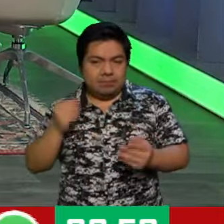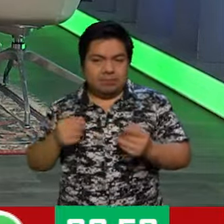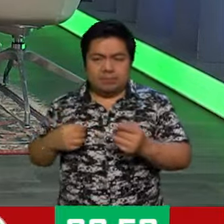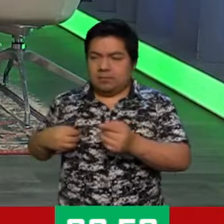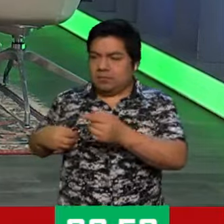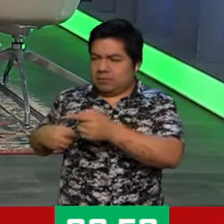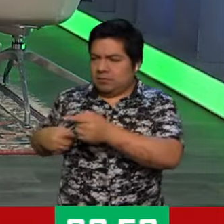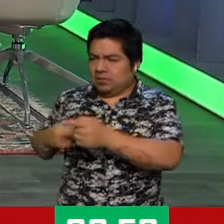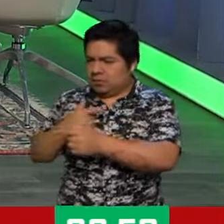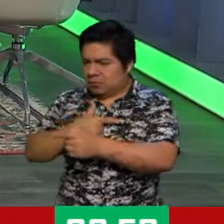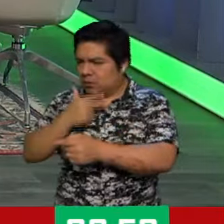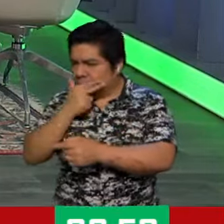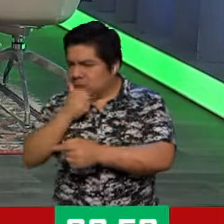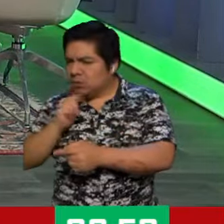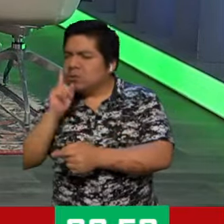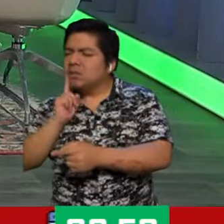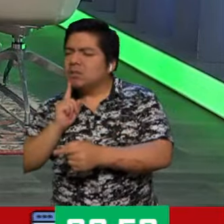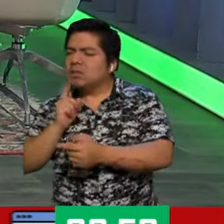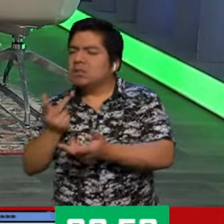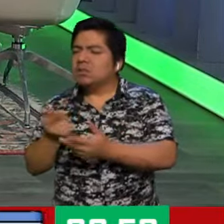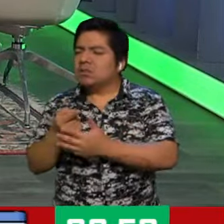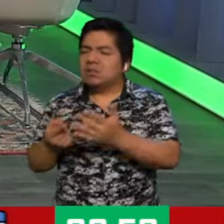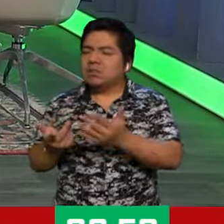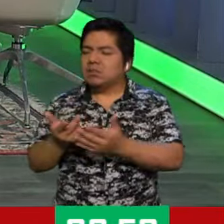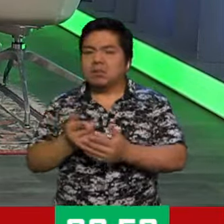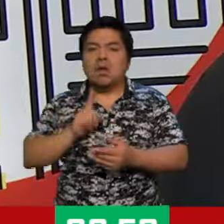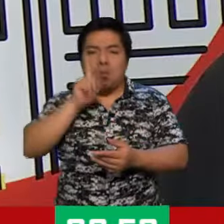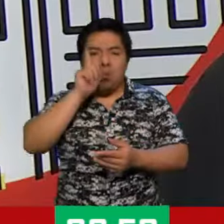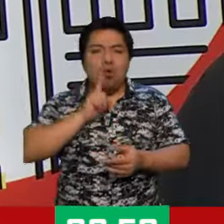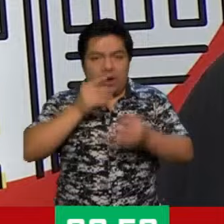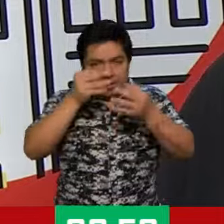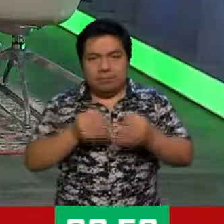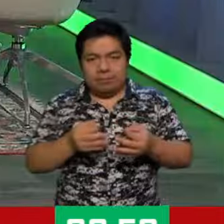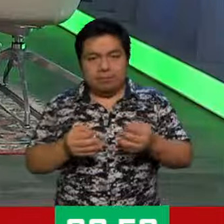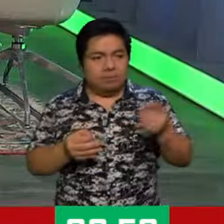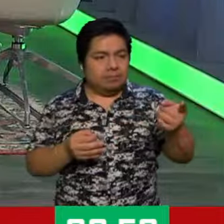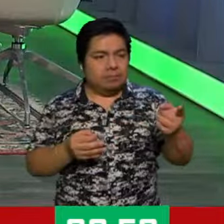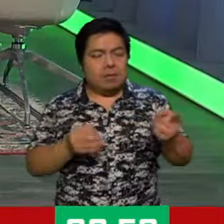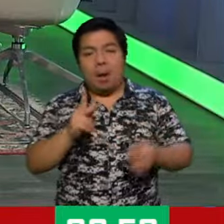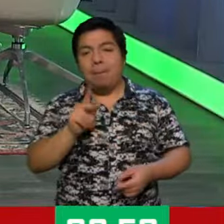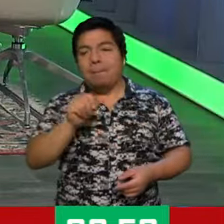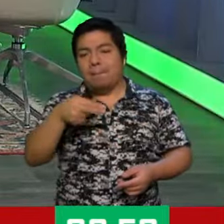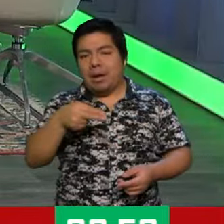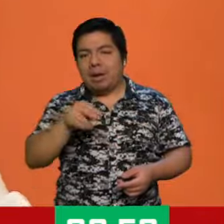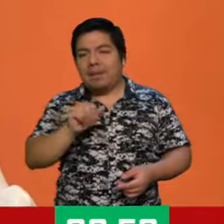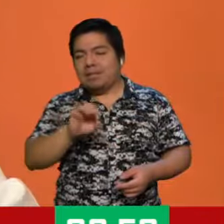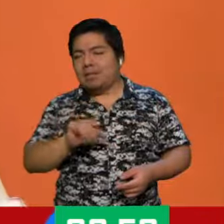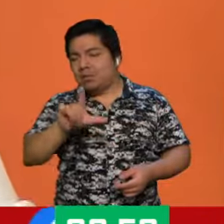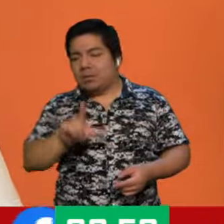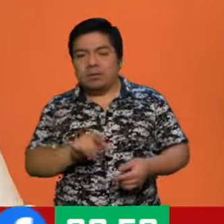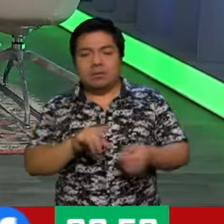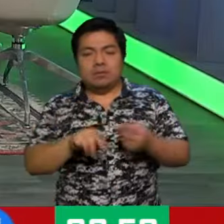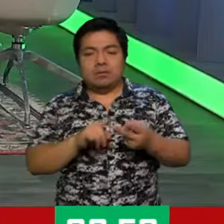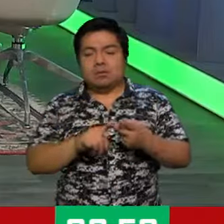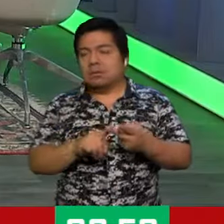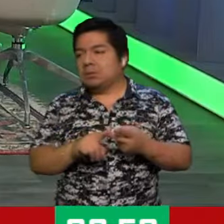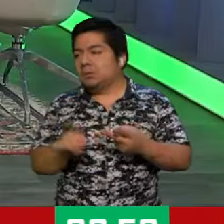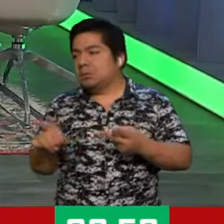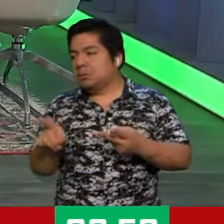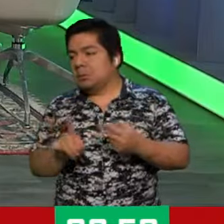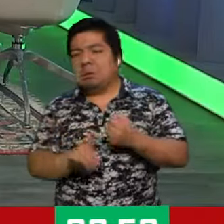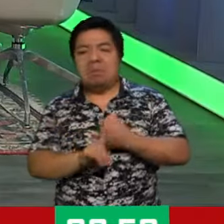gustan qué? ¿Chicos o chicas o chiques? Mujeres. ¿Usted? Pansexual. Pansexual, no pansexual. Tiene, él no tiene de veras no tiene